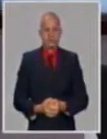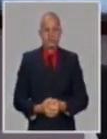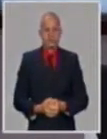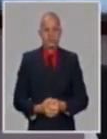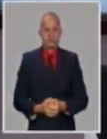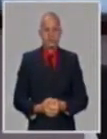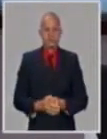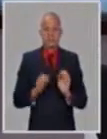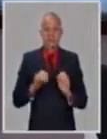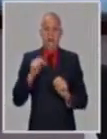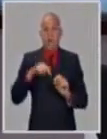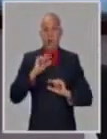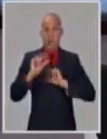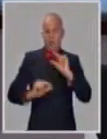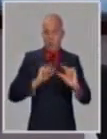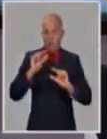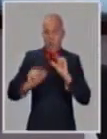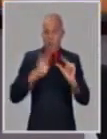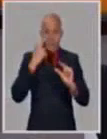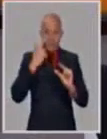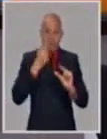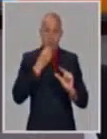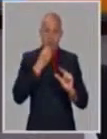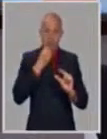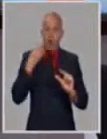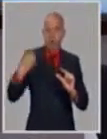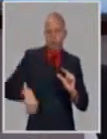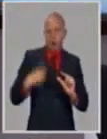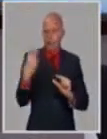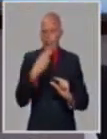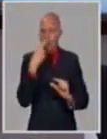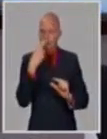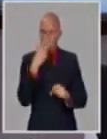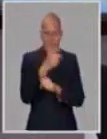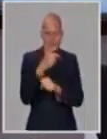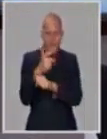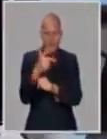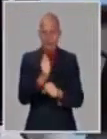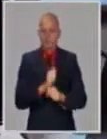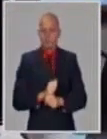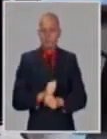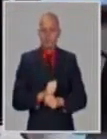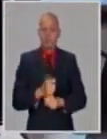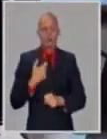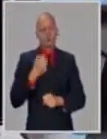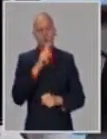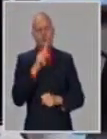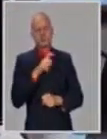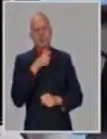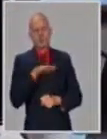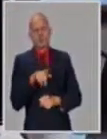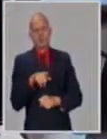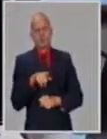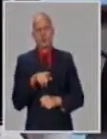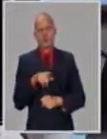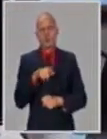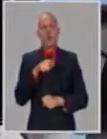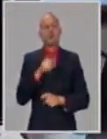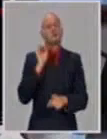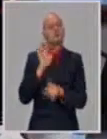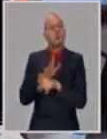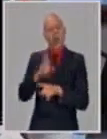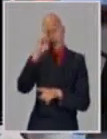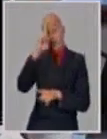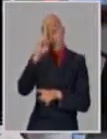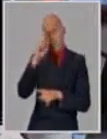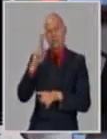idea es irlo escalando y nos parece que eso es o sea, es Y una esos estudios de estrategia. intervención, Eduardo, tienen el precedente de que lo